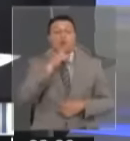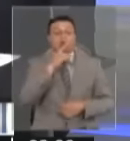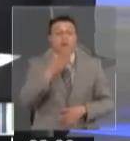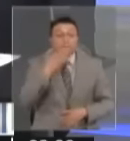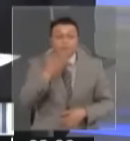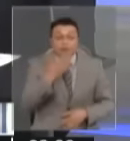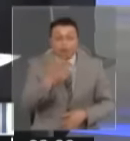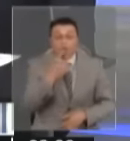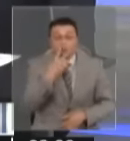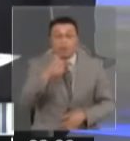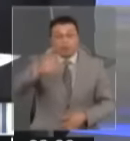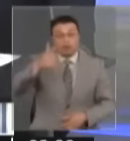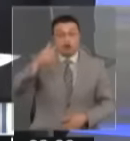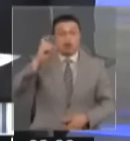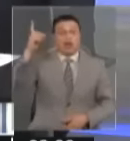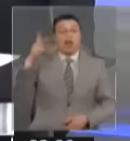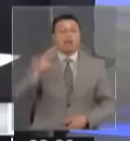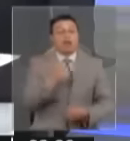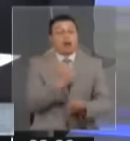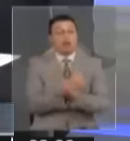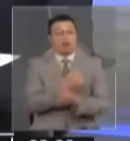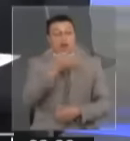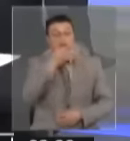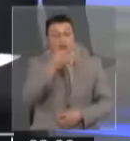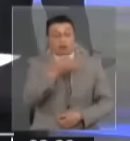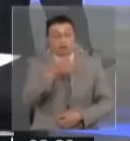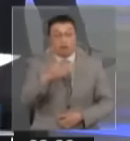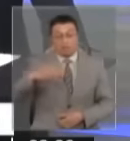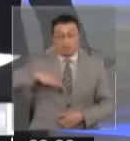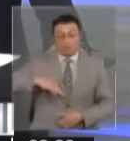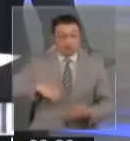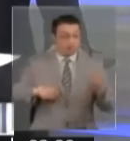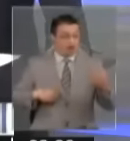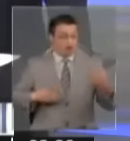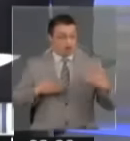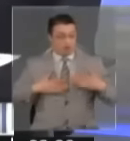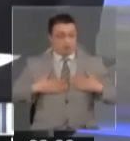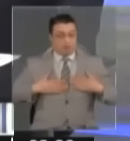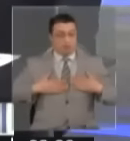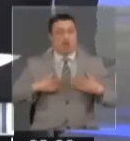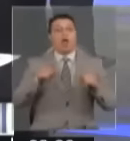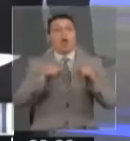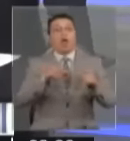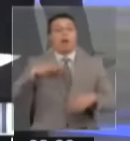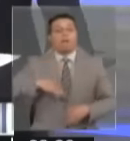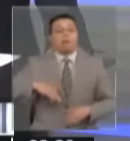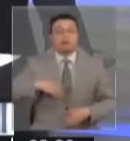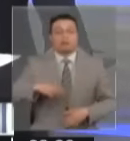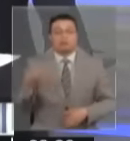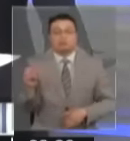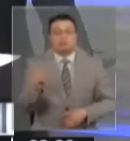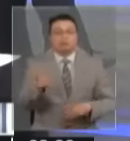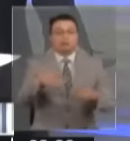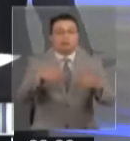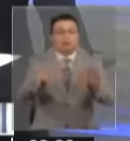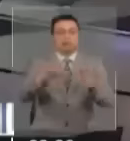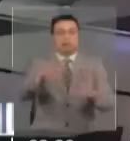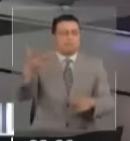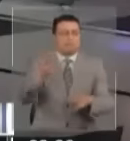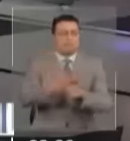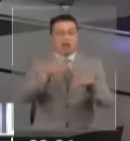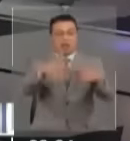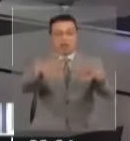que vimos, ¿cierto?, del director general de Carabineros, dan cuenta de que previsión buena para ellos y previsión, ¿cierto?, de muy mala